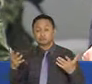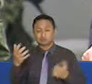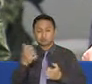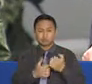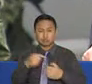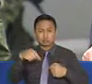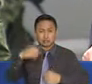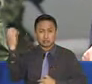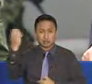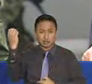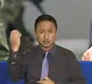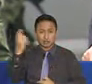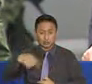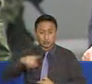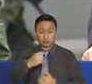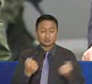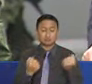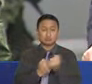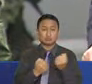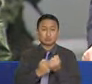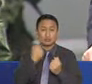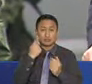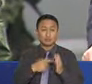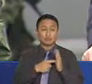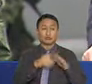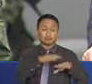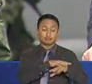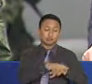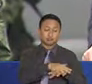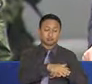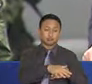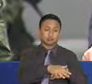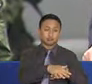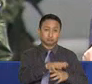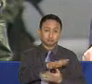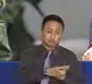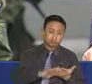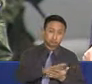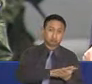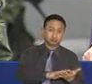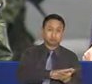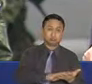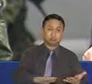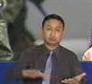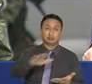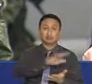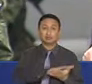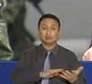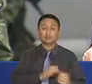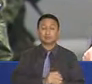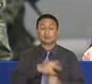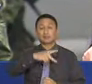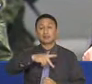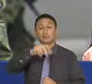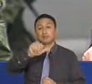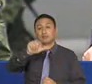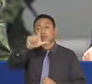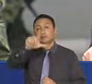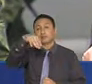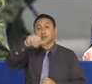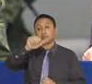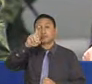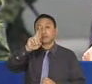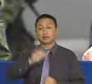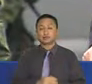como la crecida del río que arrasó con el recinto El Palmar en la